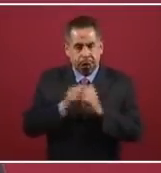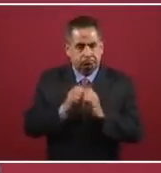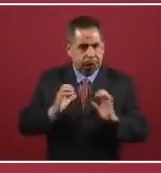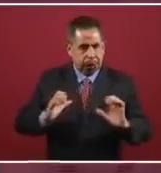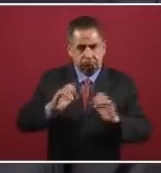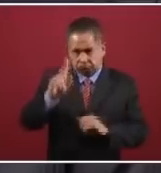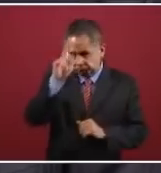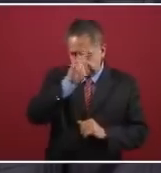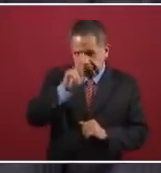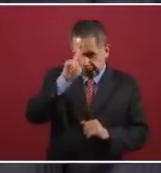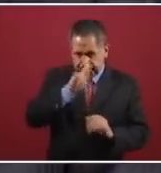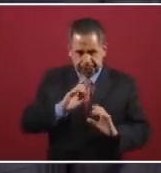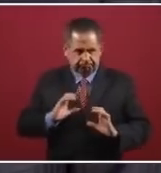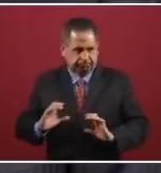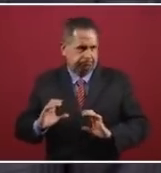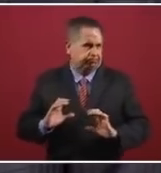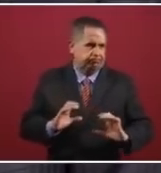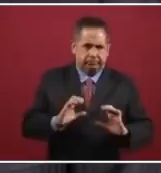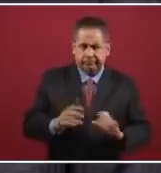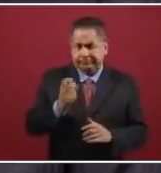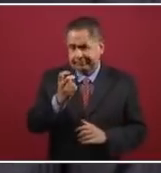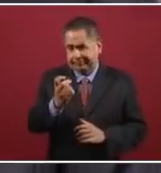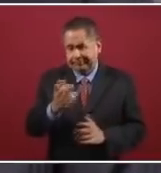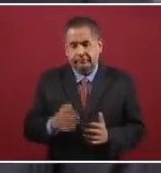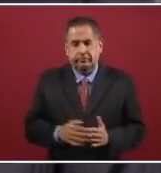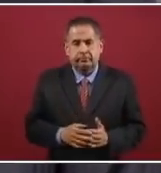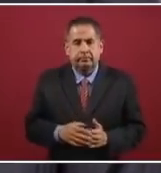prudencia, pero al mismo tiempo